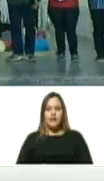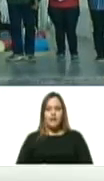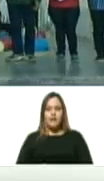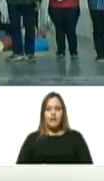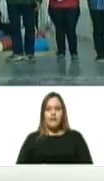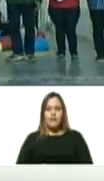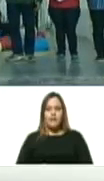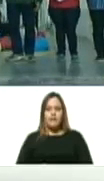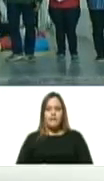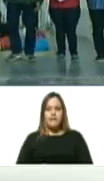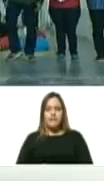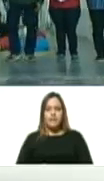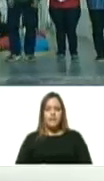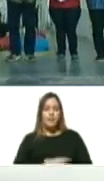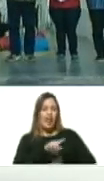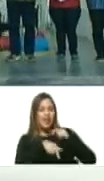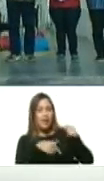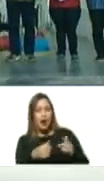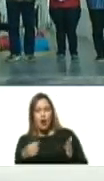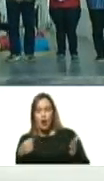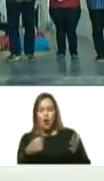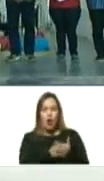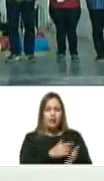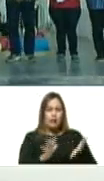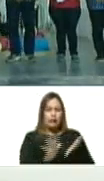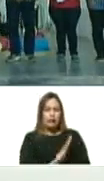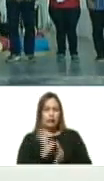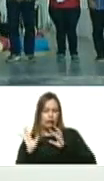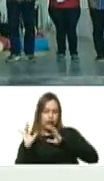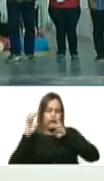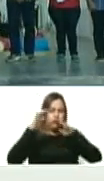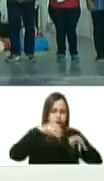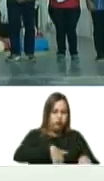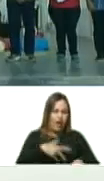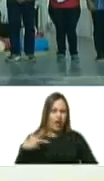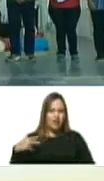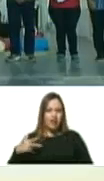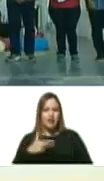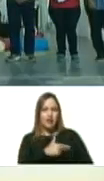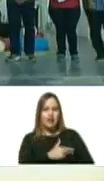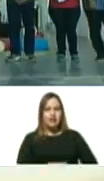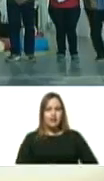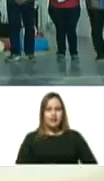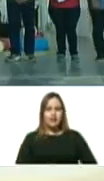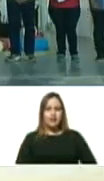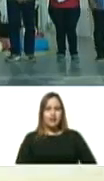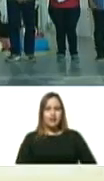Después de ese golpe tan duro en la naturaleza en Tejería, me da